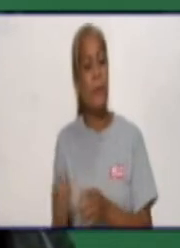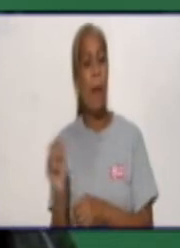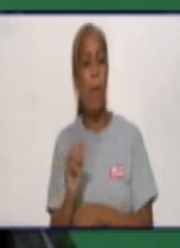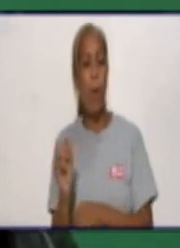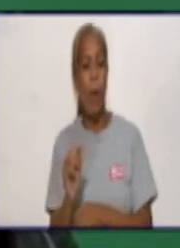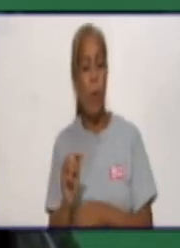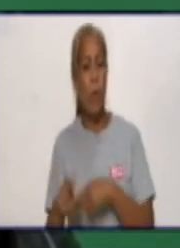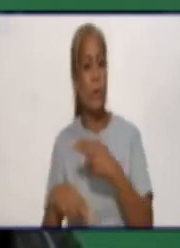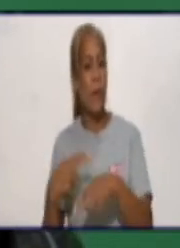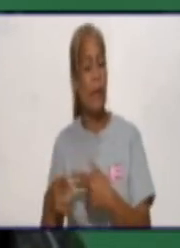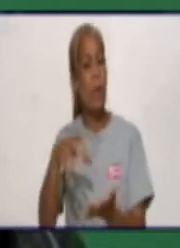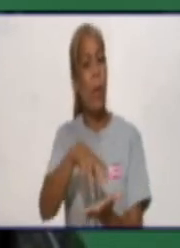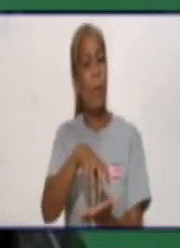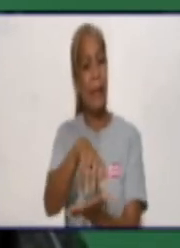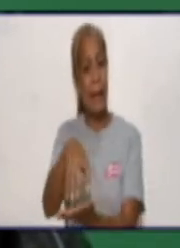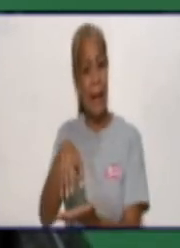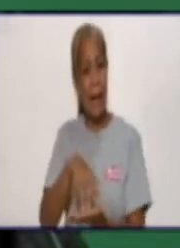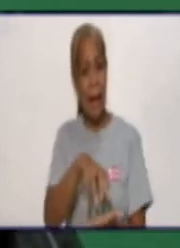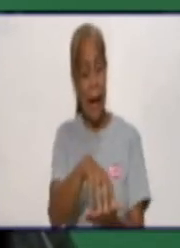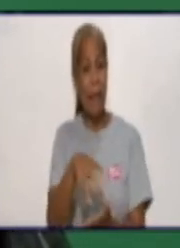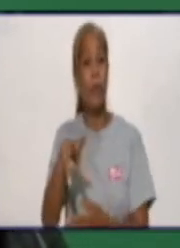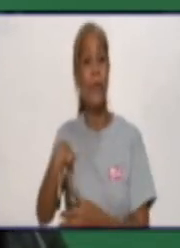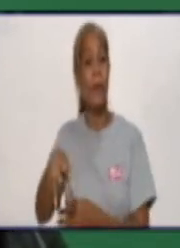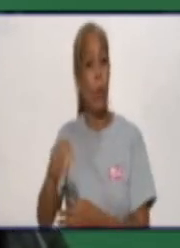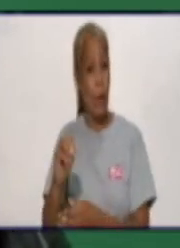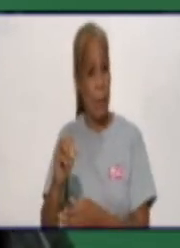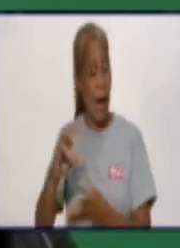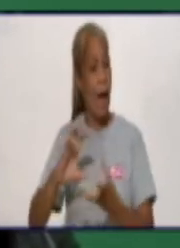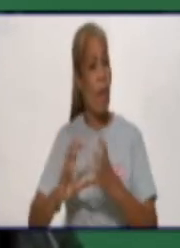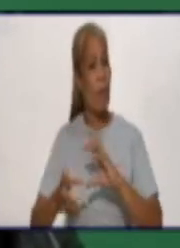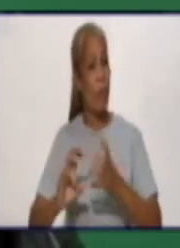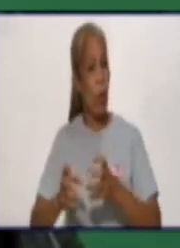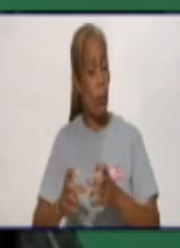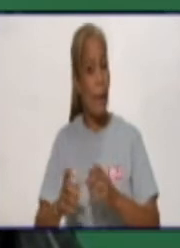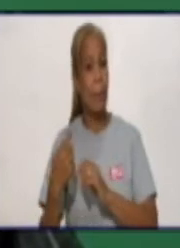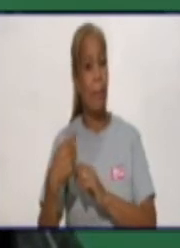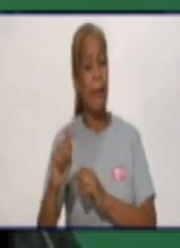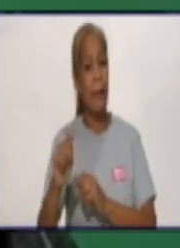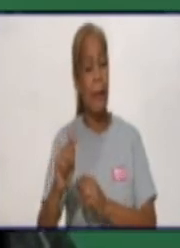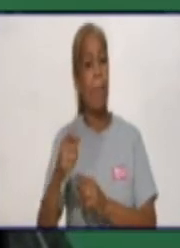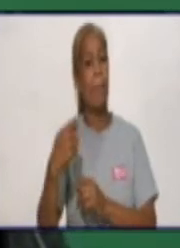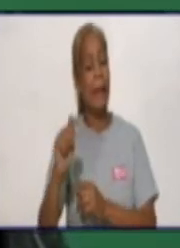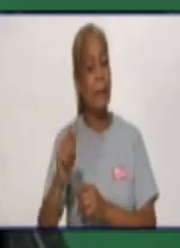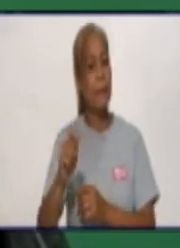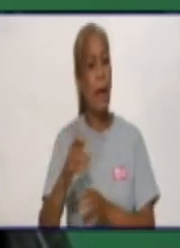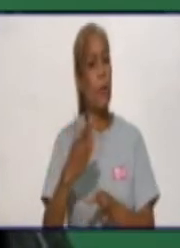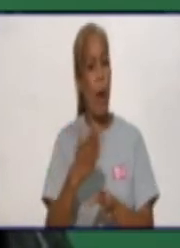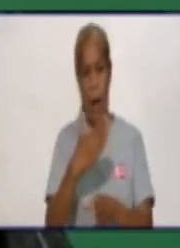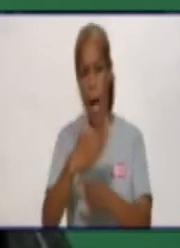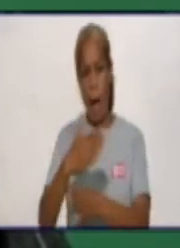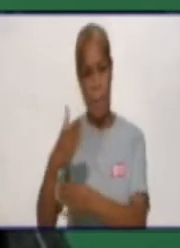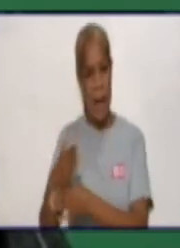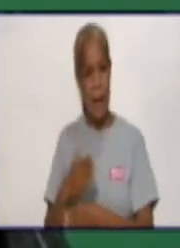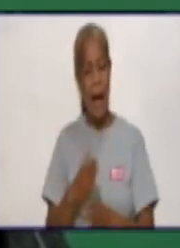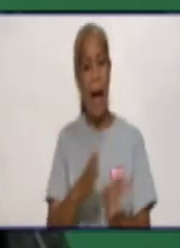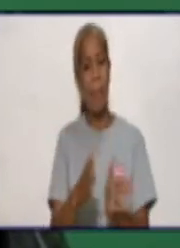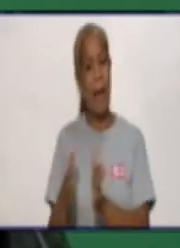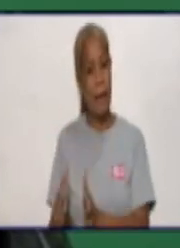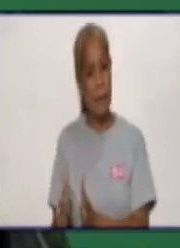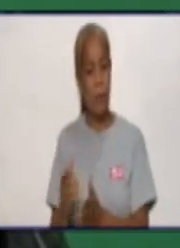de mercados industriales de nuevo tipo que se dedicarán a la venta plazo venta comisionistas ya tenemos en bayamo jiguaní